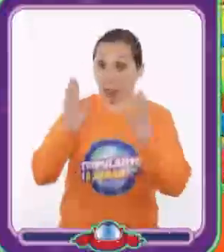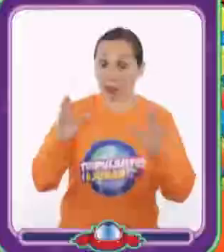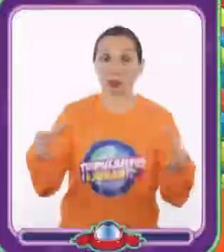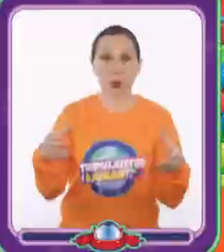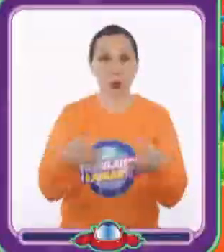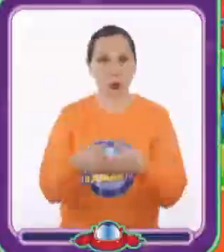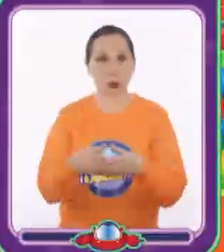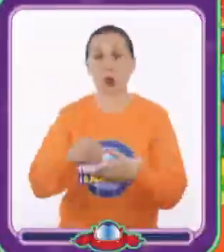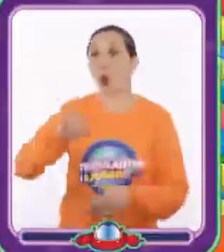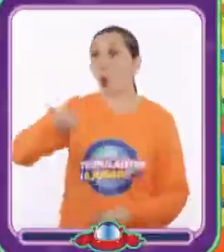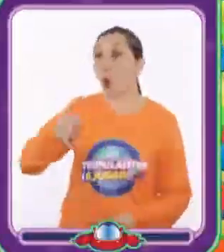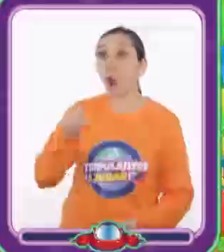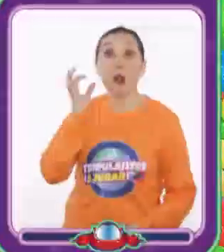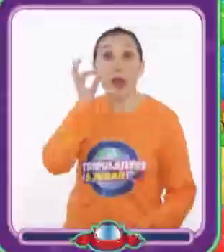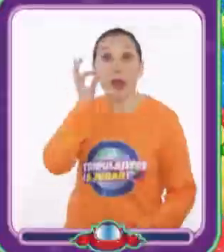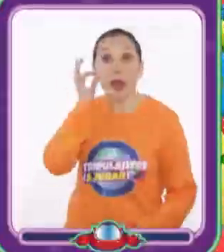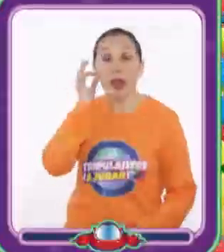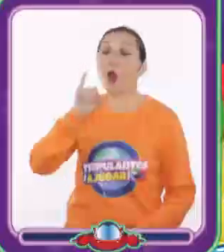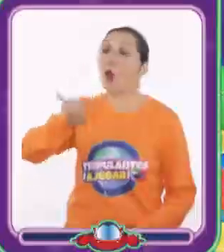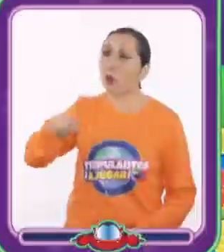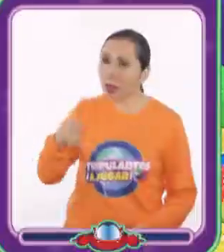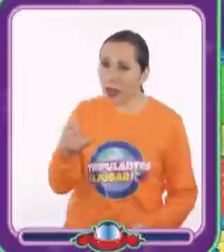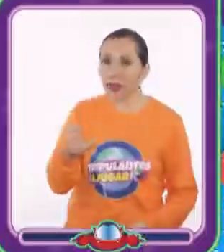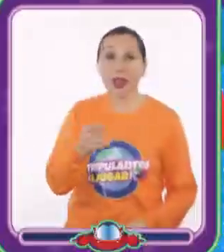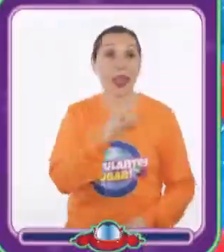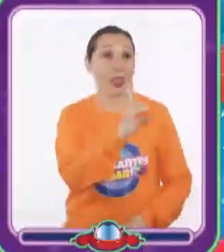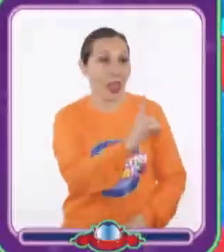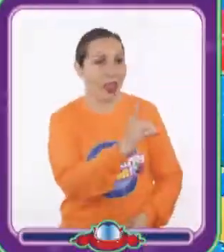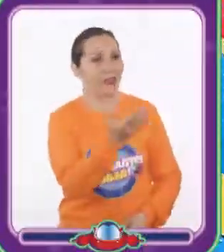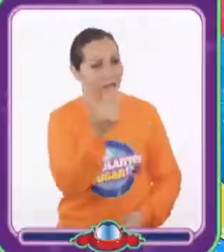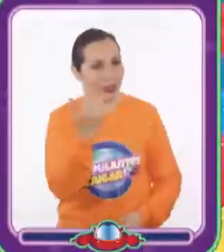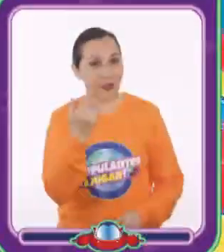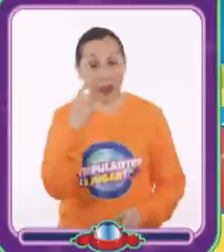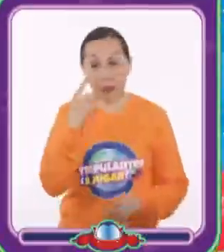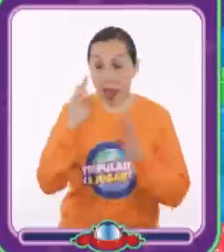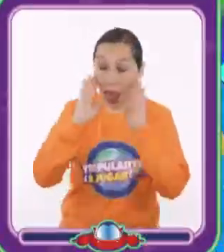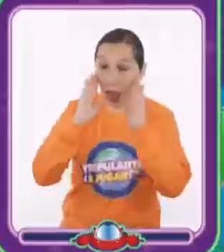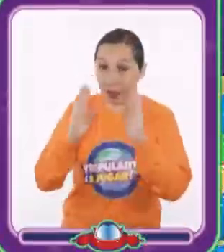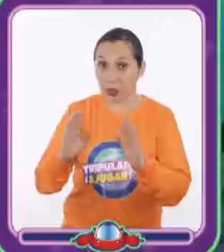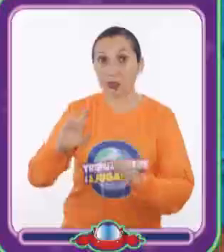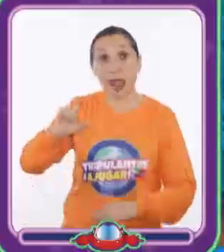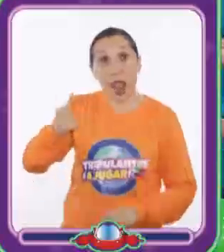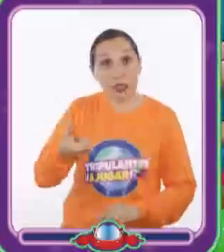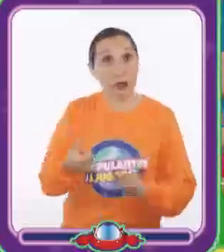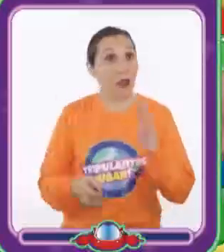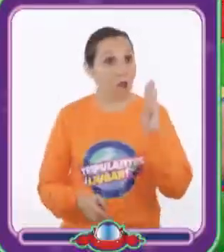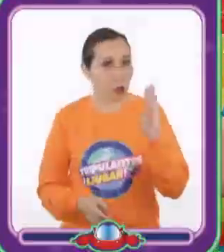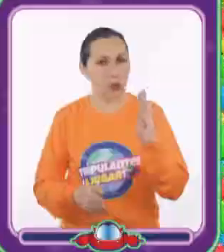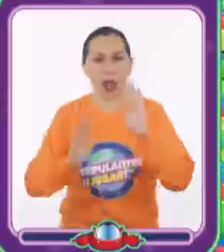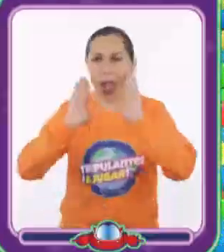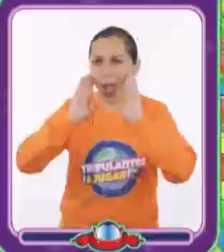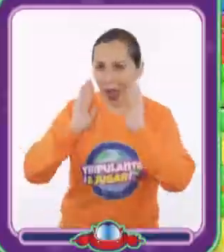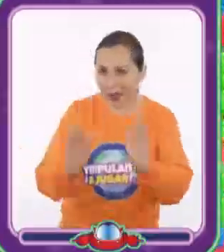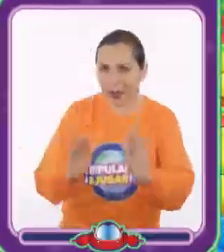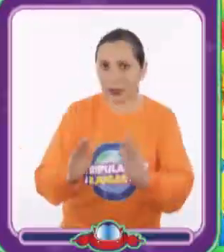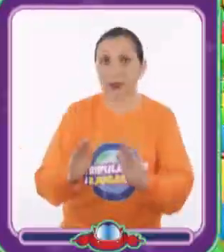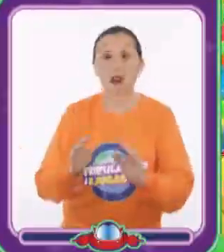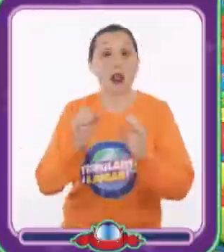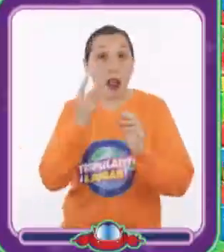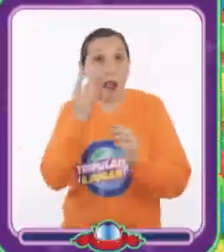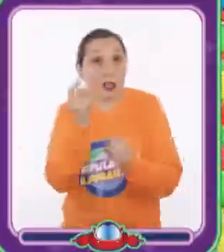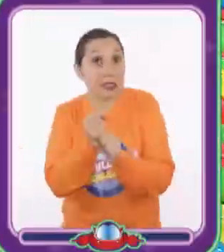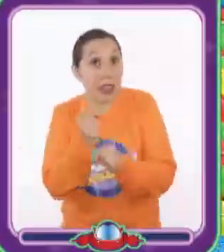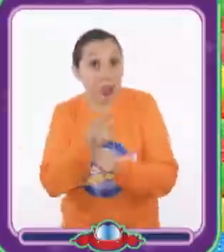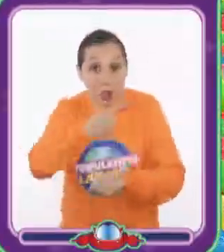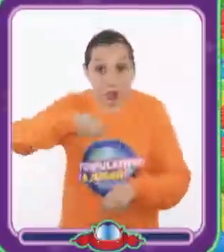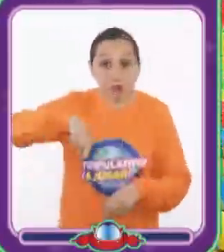¡Atención, tripulación! ¡Juliana! ¡Juliana! ¡Dairelis! ¡Vengan, miren! Hay que poner mucha atención, Gaspar, Bruno. Pongamos mucha atención para ver si